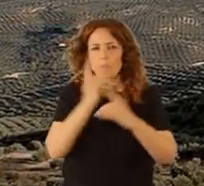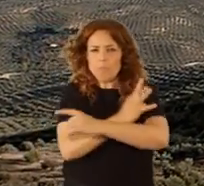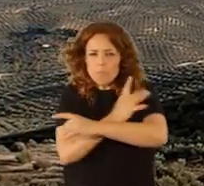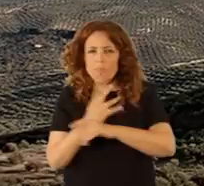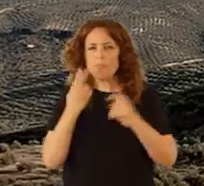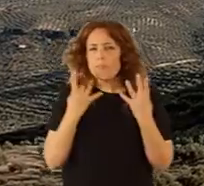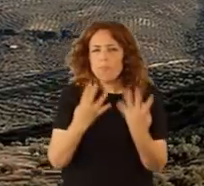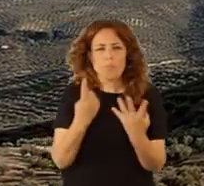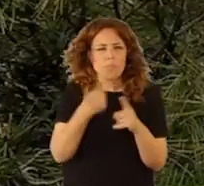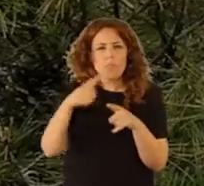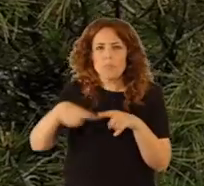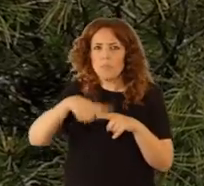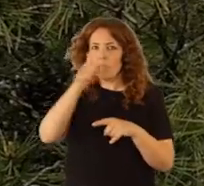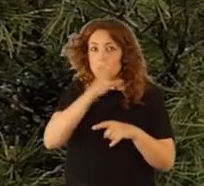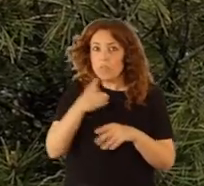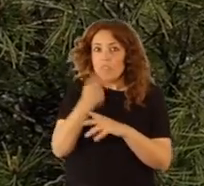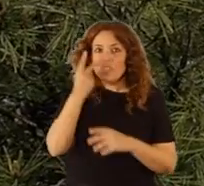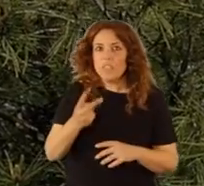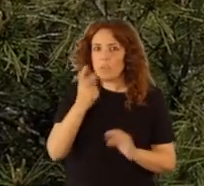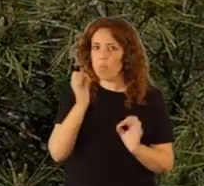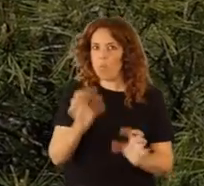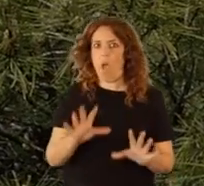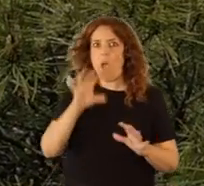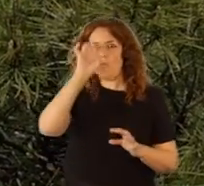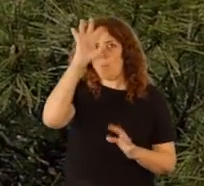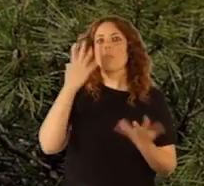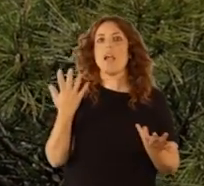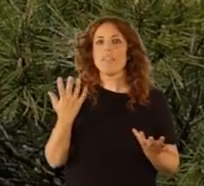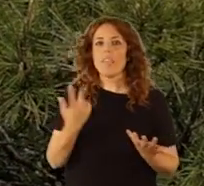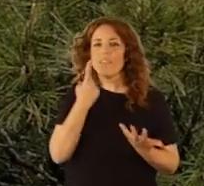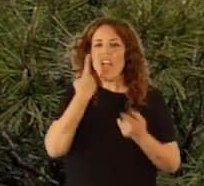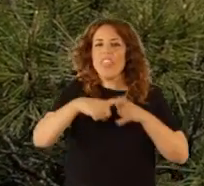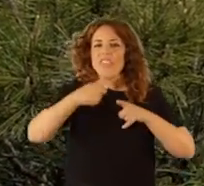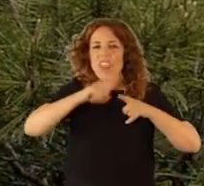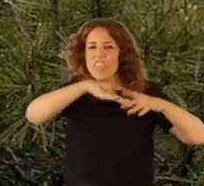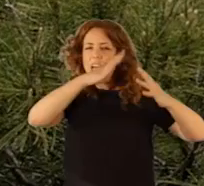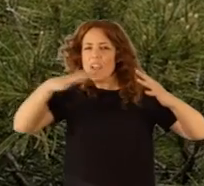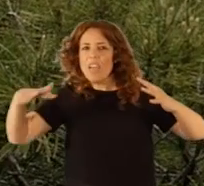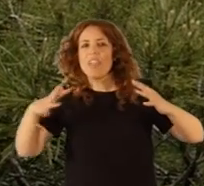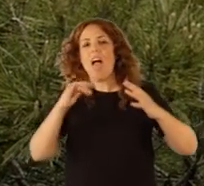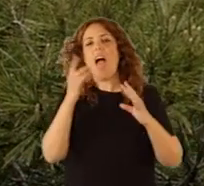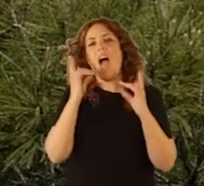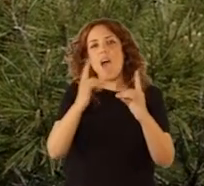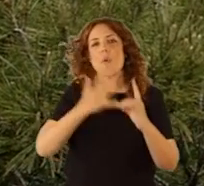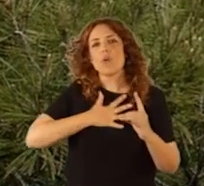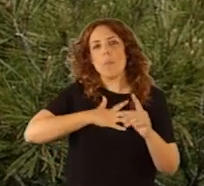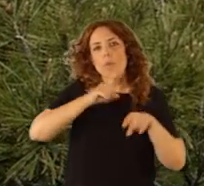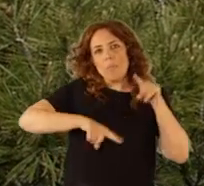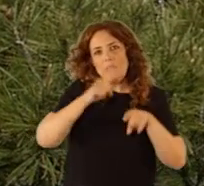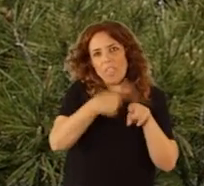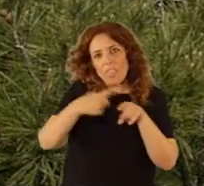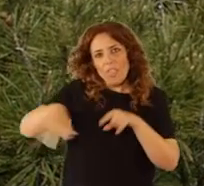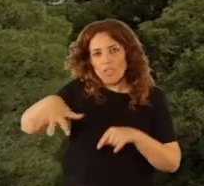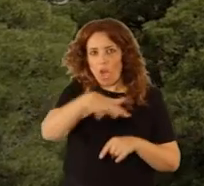la Sierra sorprende al visitante las diferencias del relieve favorecen un tipo de vegetación propio en